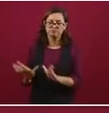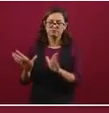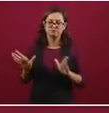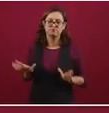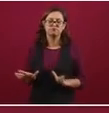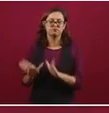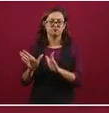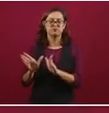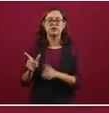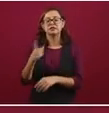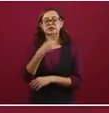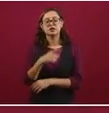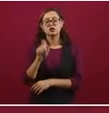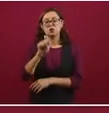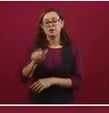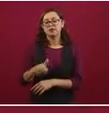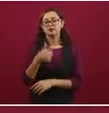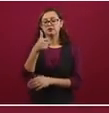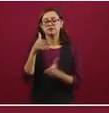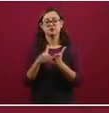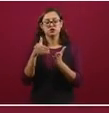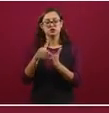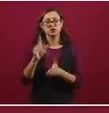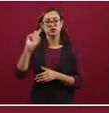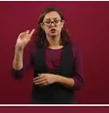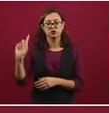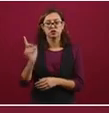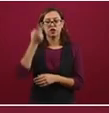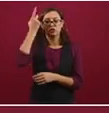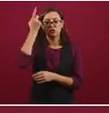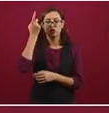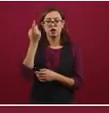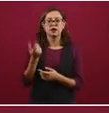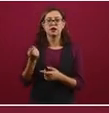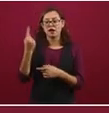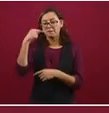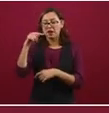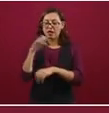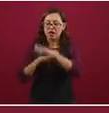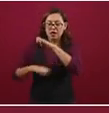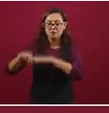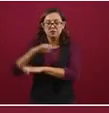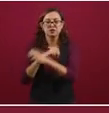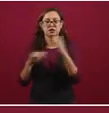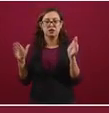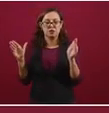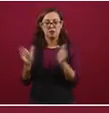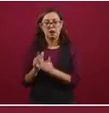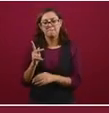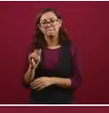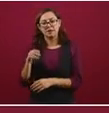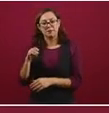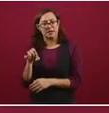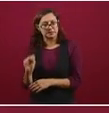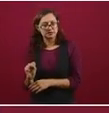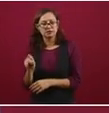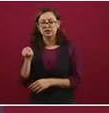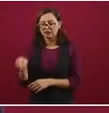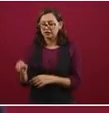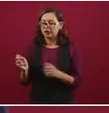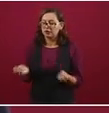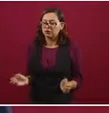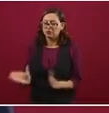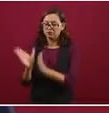y 126 millones de dólares para pequeñas o microempresas, también en el sur del país, lo que hace un gran total